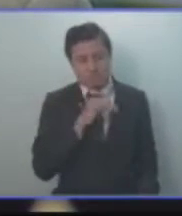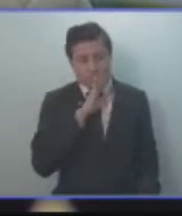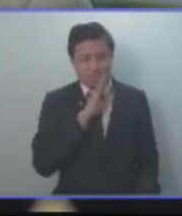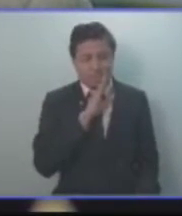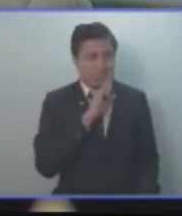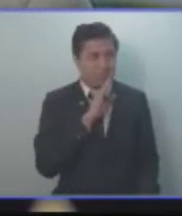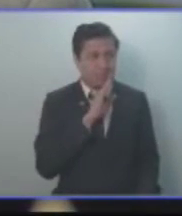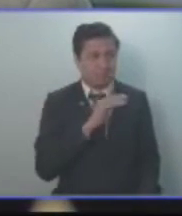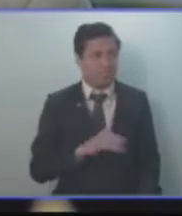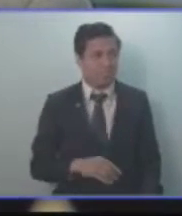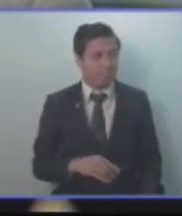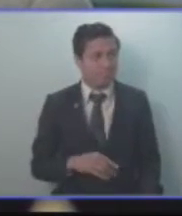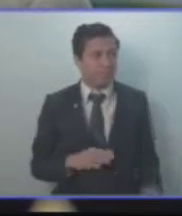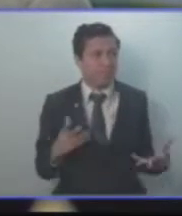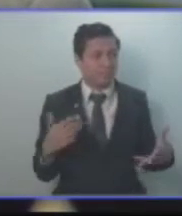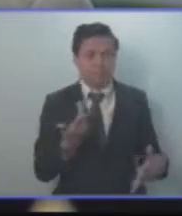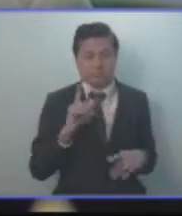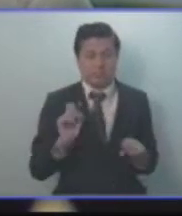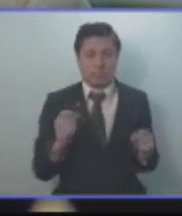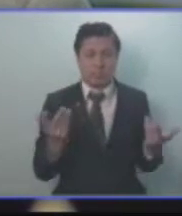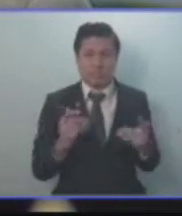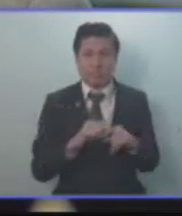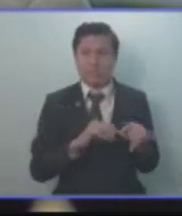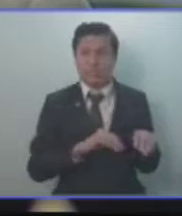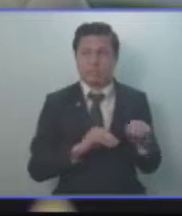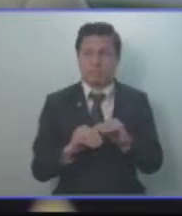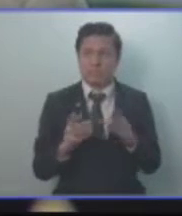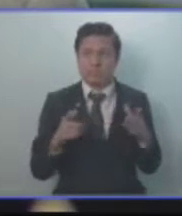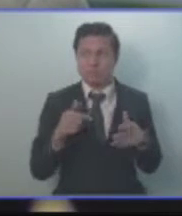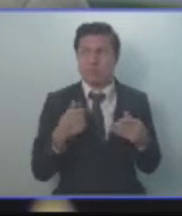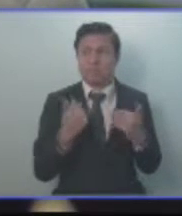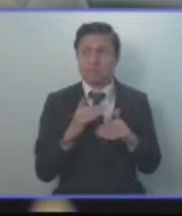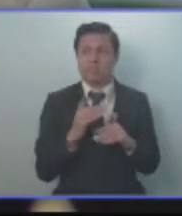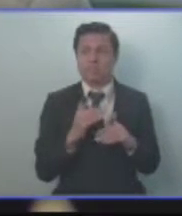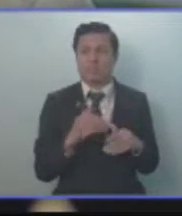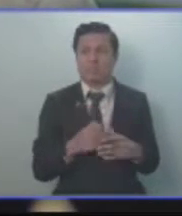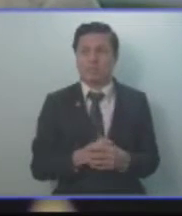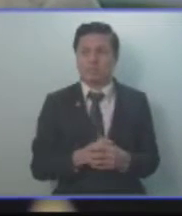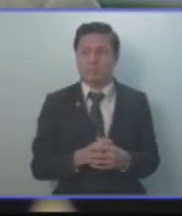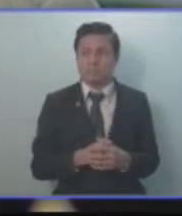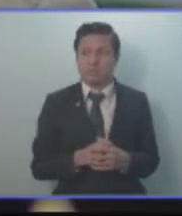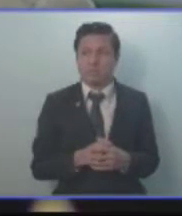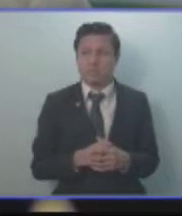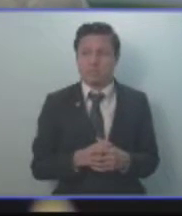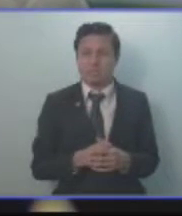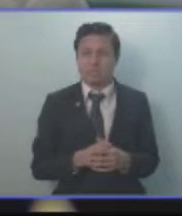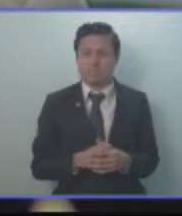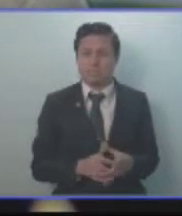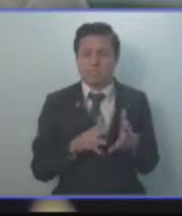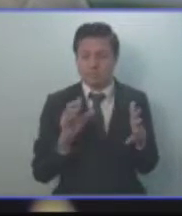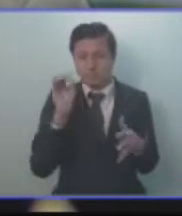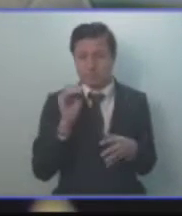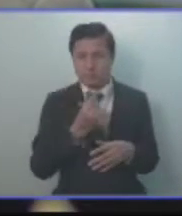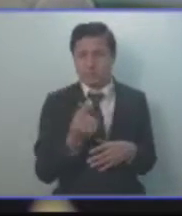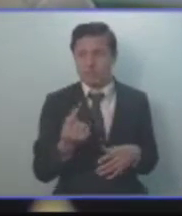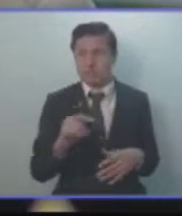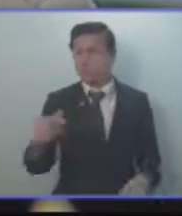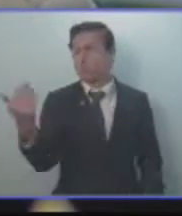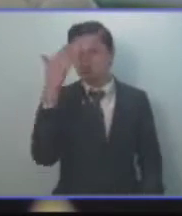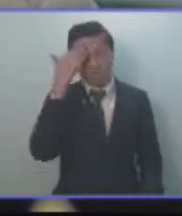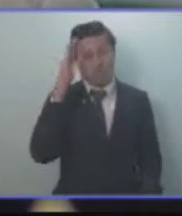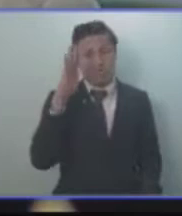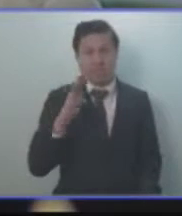enfermedades. Porque no se está haciendo, se hace bien limitadamente. Gran mayoría de la gente